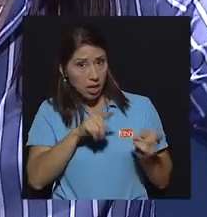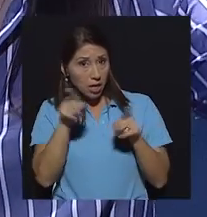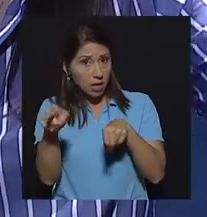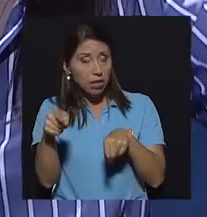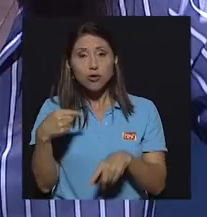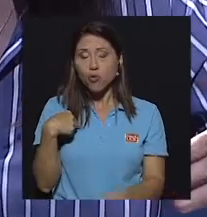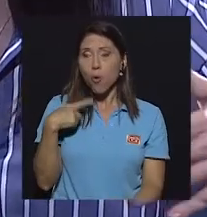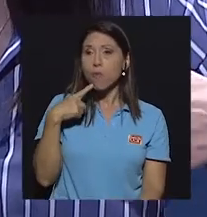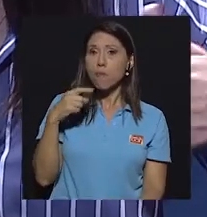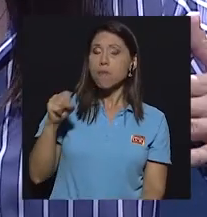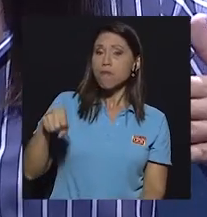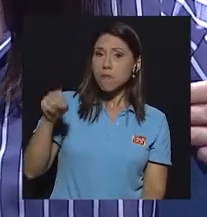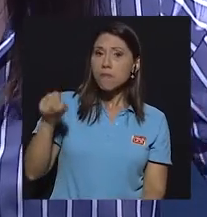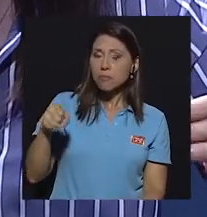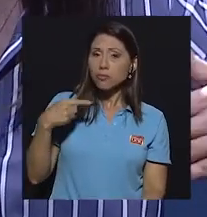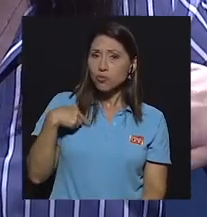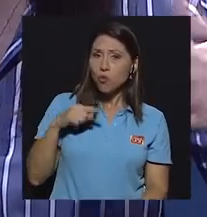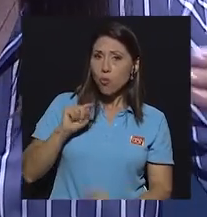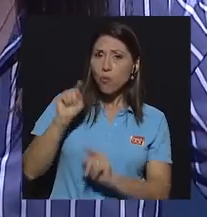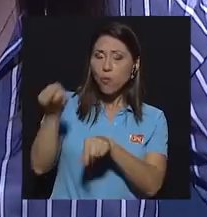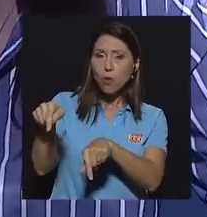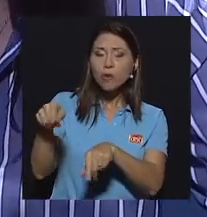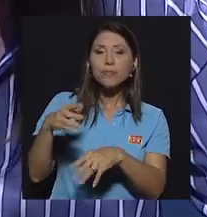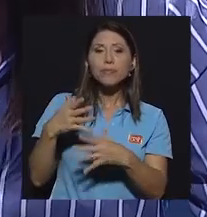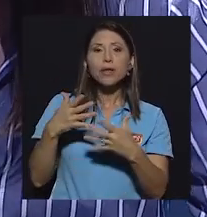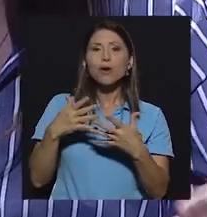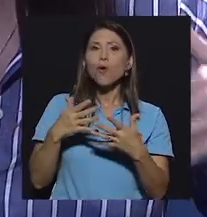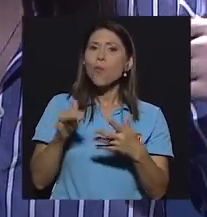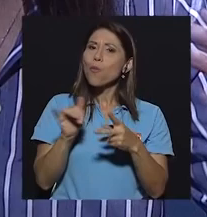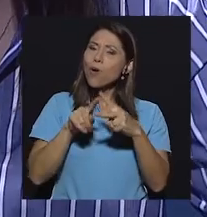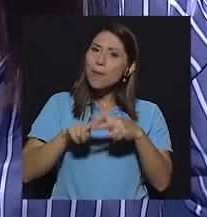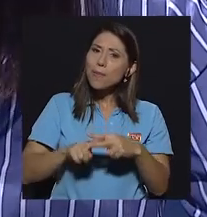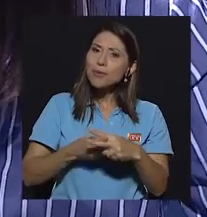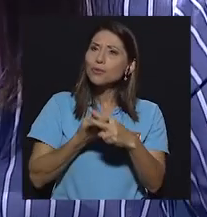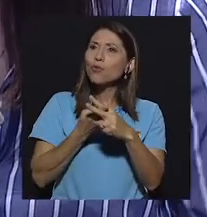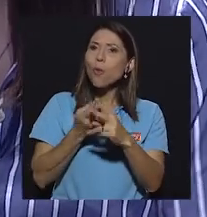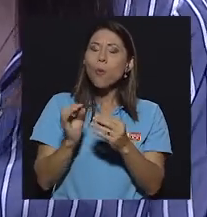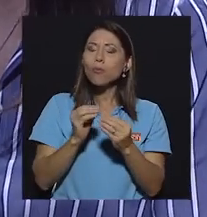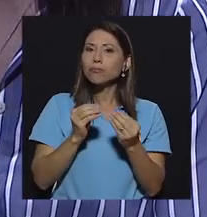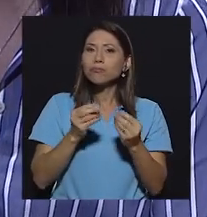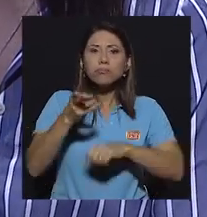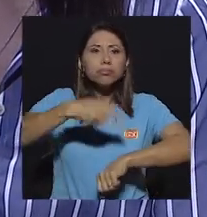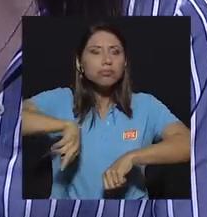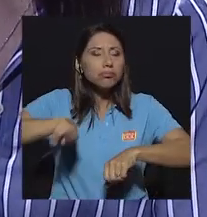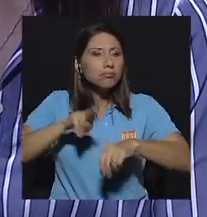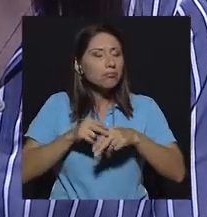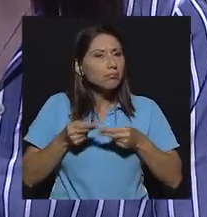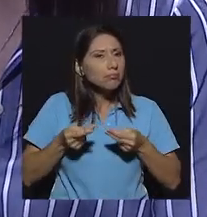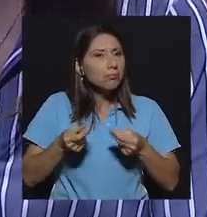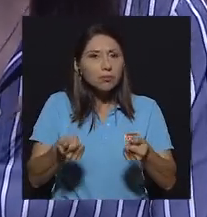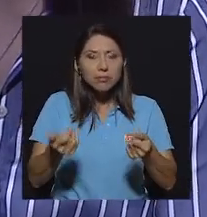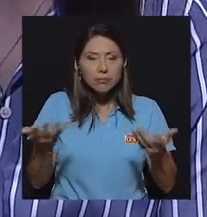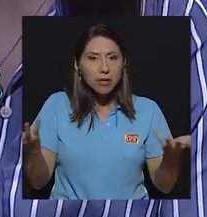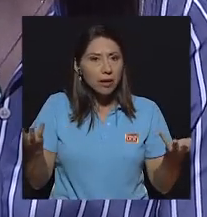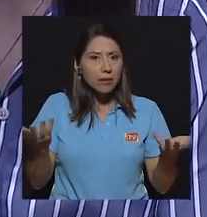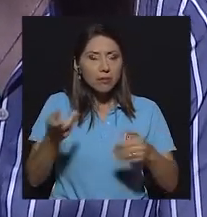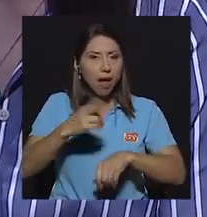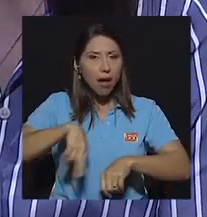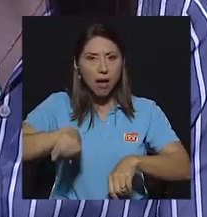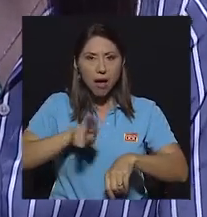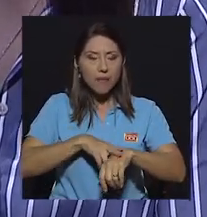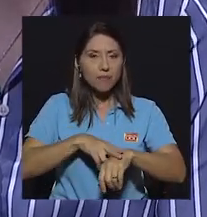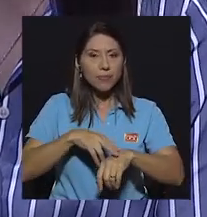si hubiera sabido, creo, realmente en lo que me estaba metiendo, no sé si hubiera tomado la decisión